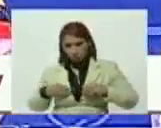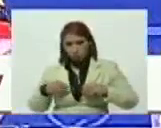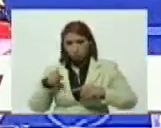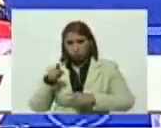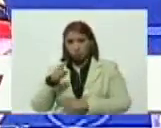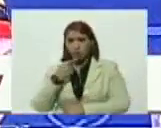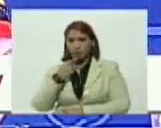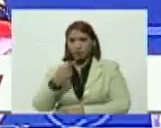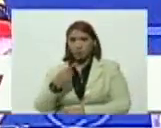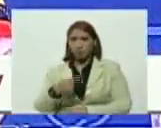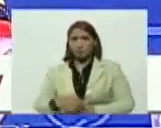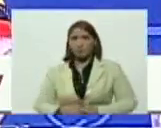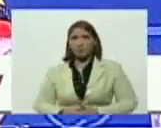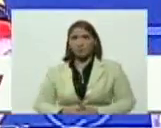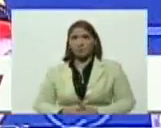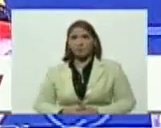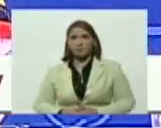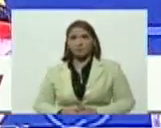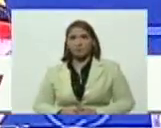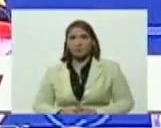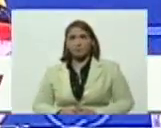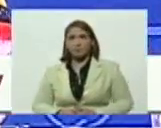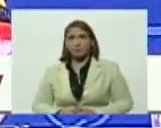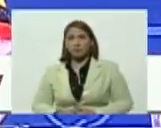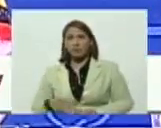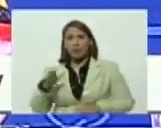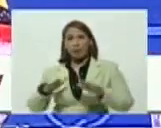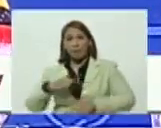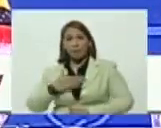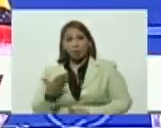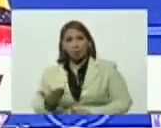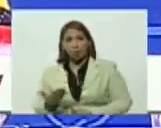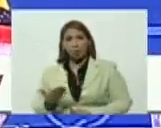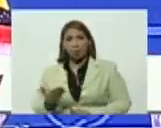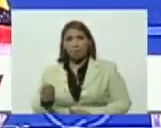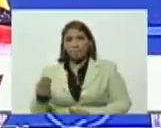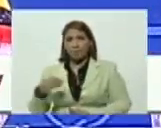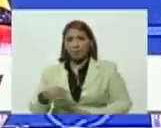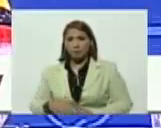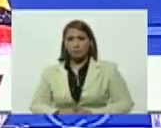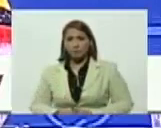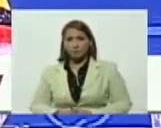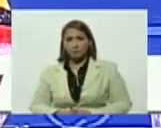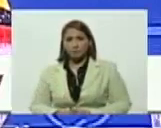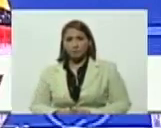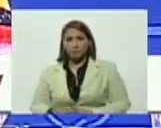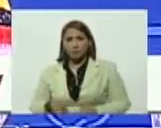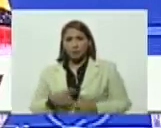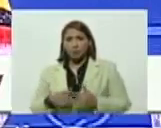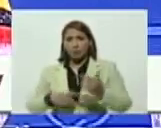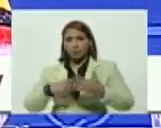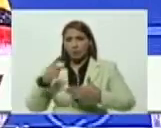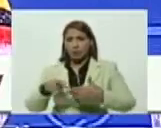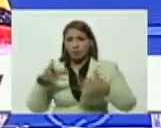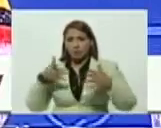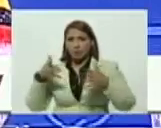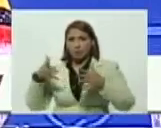decía ahora, de que aún podemos dar más. En ese sentido, en los planes